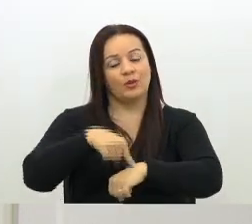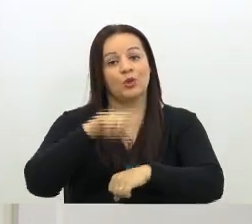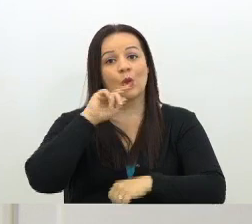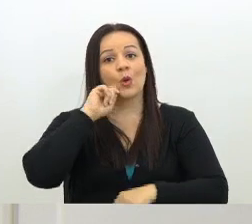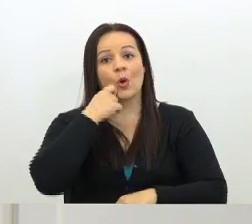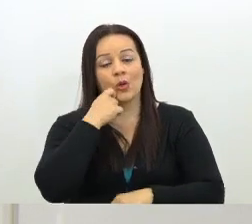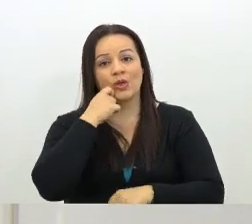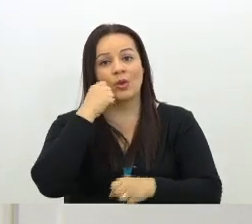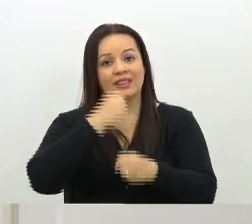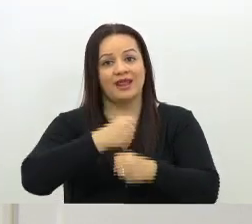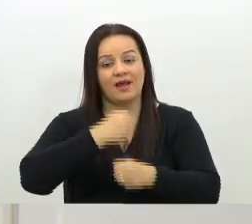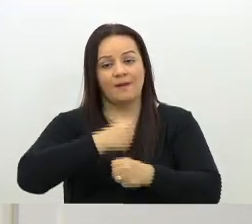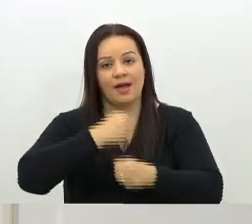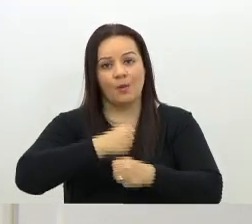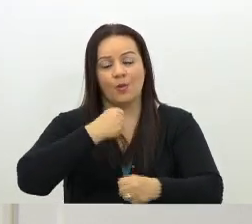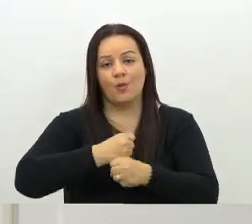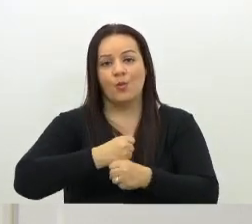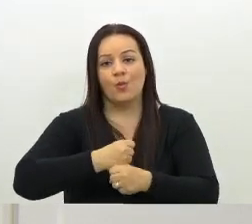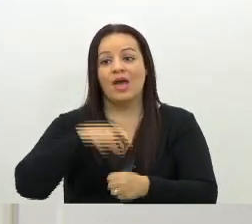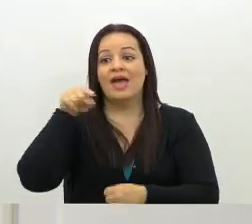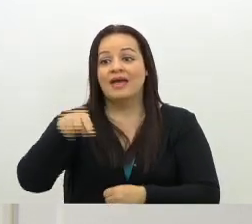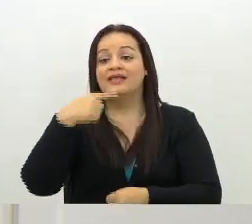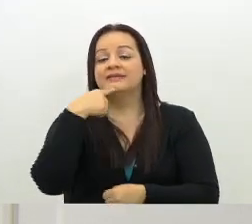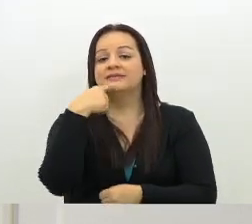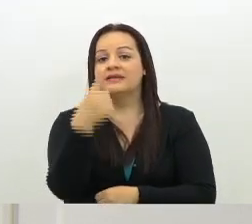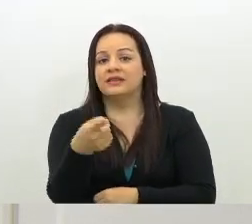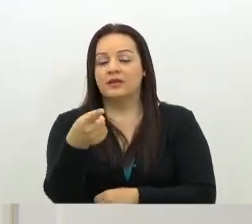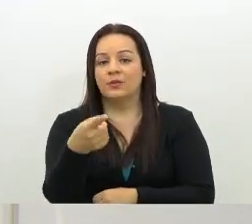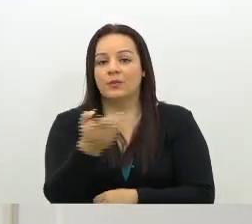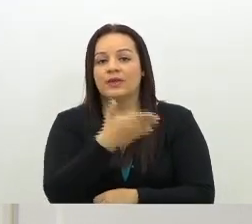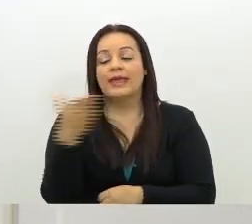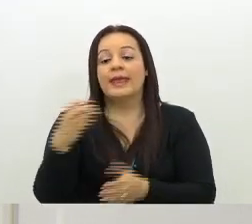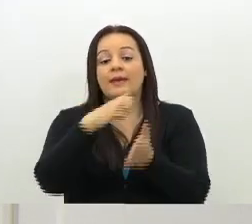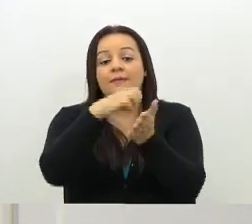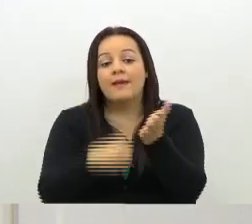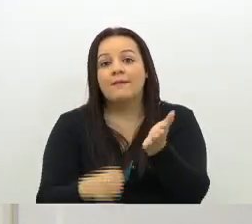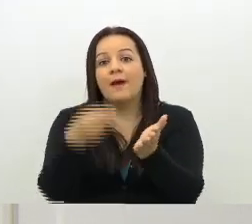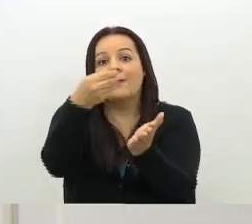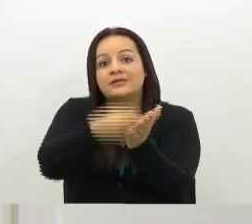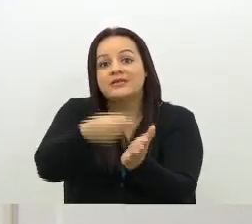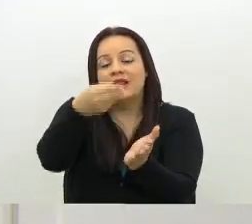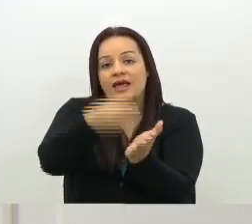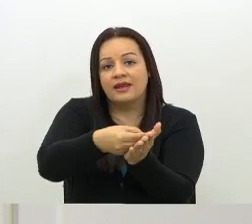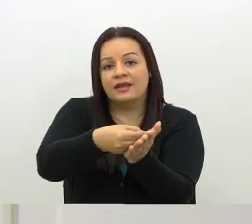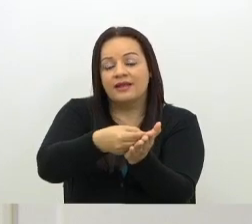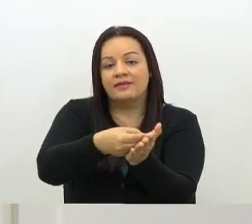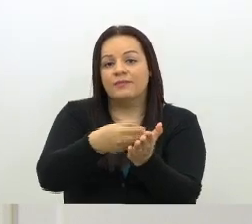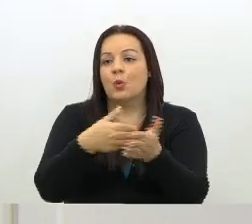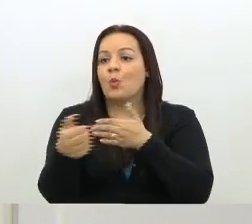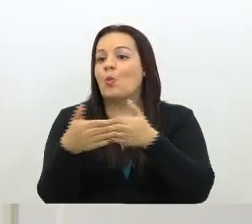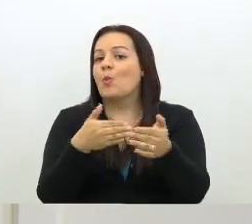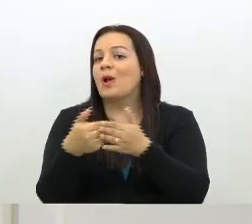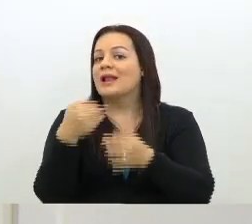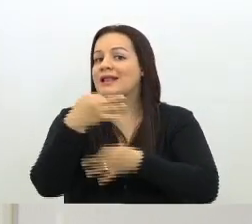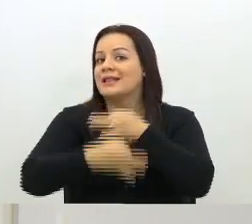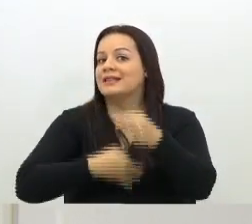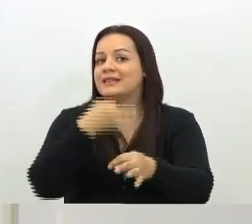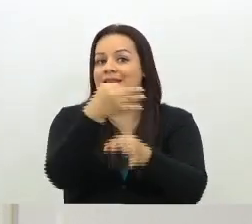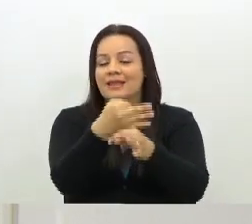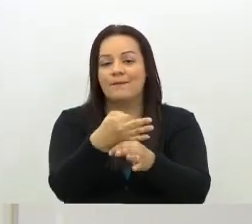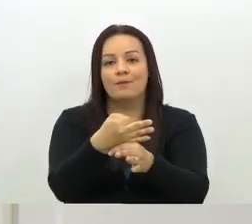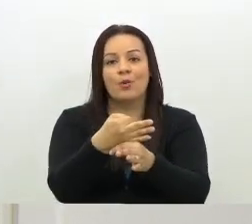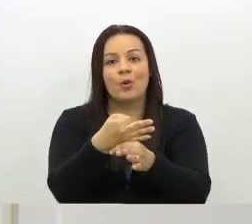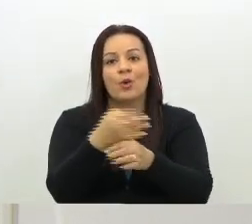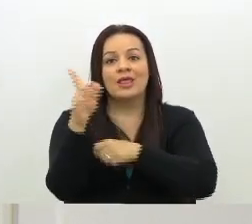Trabajo. Se dijo que el rebajo salarial o cualquier tipo de sanción solo